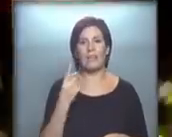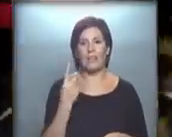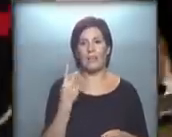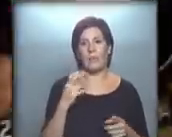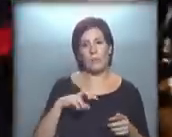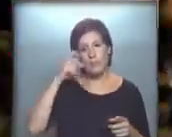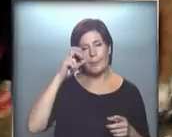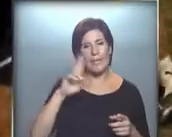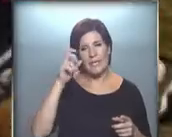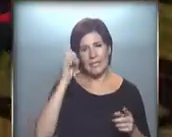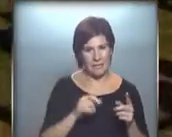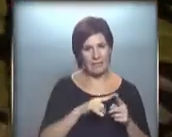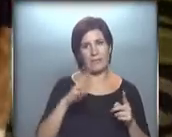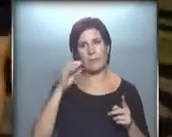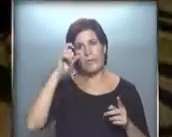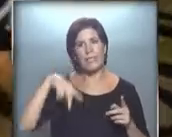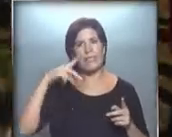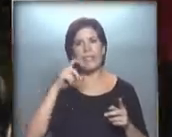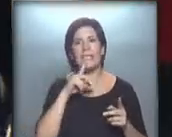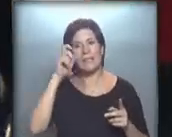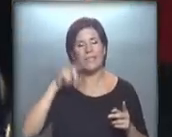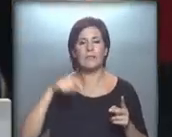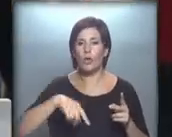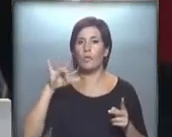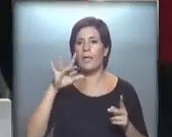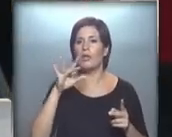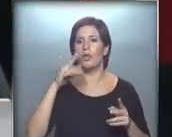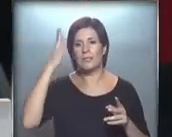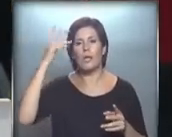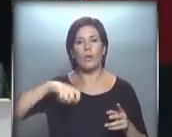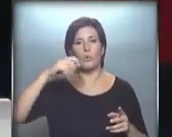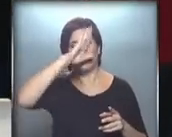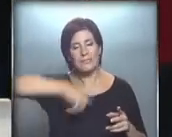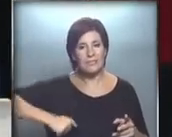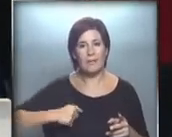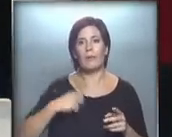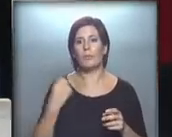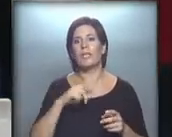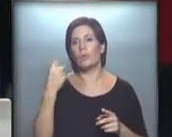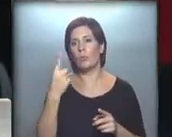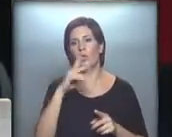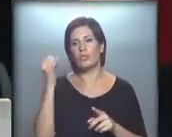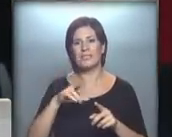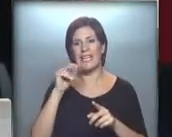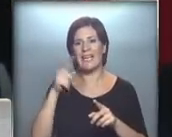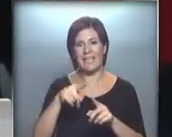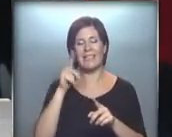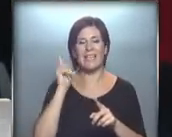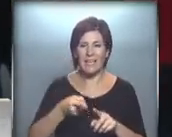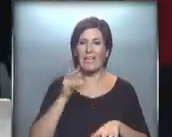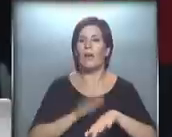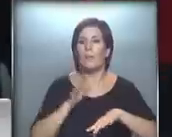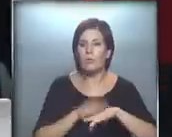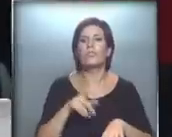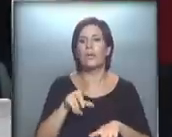Pérez y Martín Benítez deben presentarse este miércoles ante la justicia por la denuncia que pesa sobre Alexis sarate por el presunto abuso